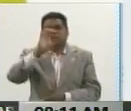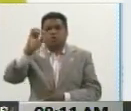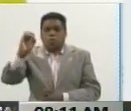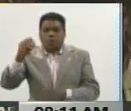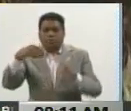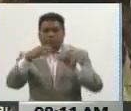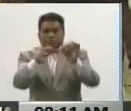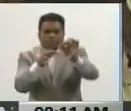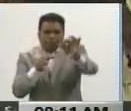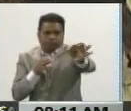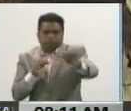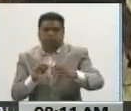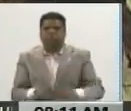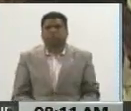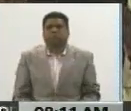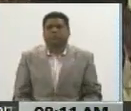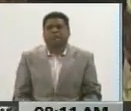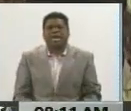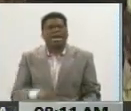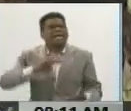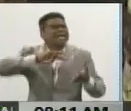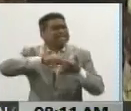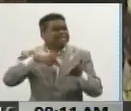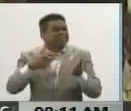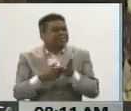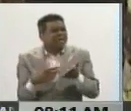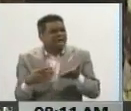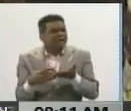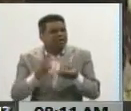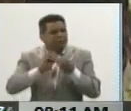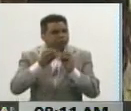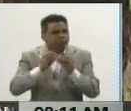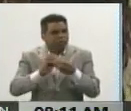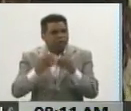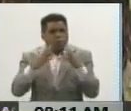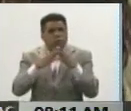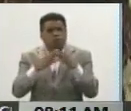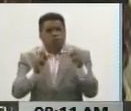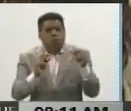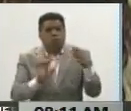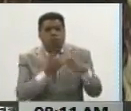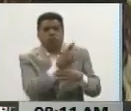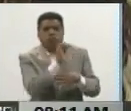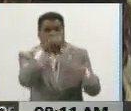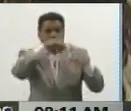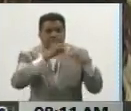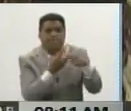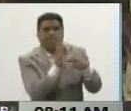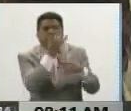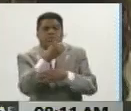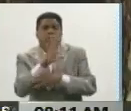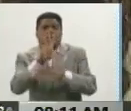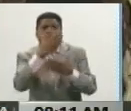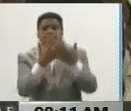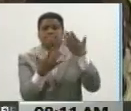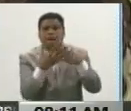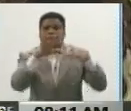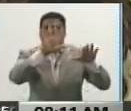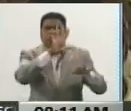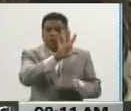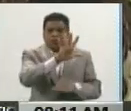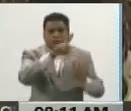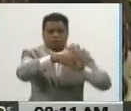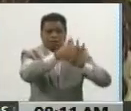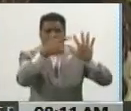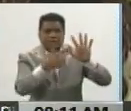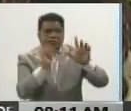significa que se recuperen estas cuencas hidrográficas, que se realice todo este trabajo de reforestación, sobre todo de la mano con el quinto objetivo del Plan de la Patria, que el comandante Hugo Chávez